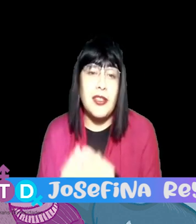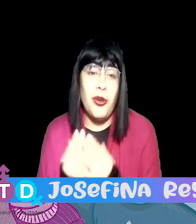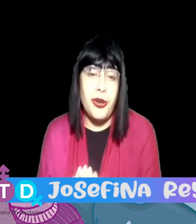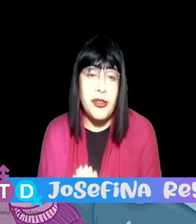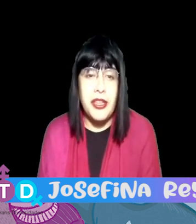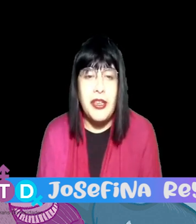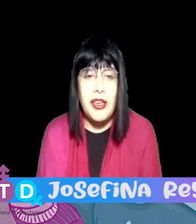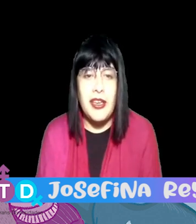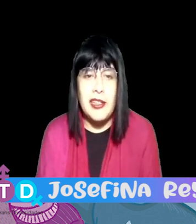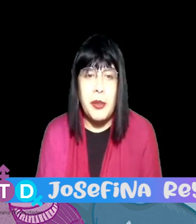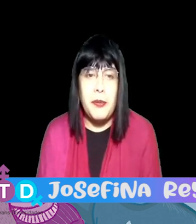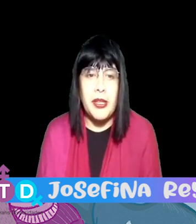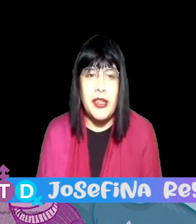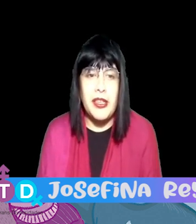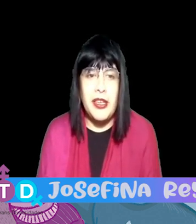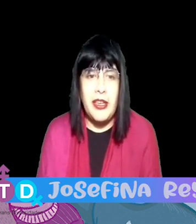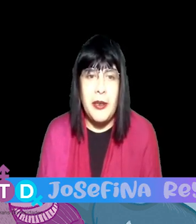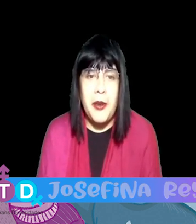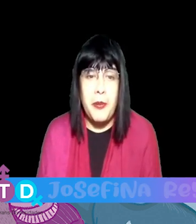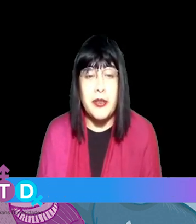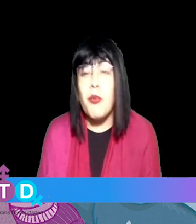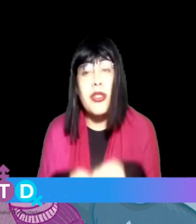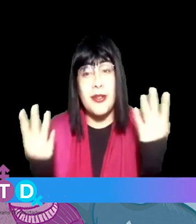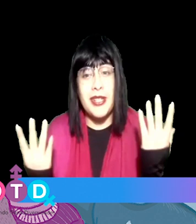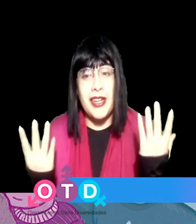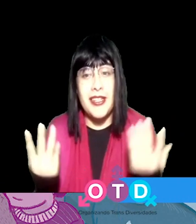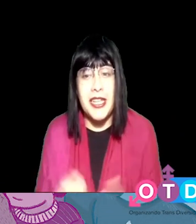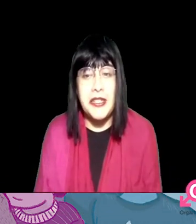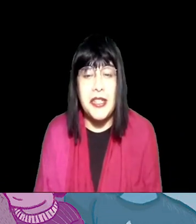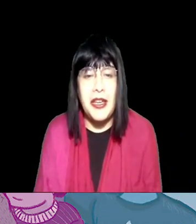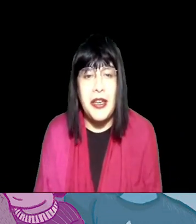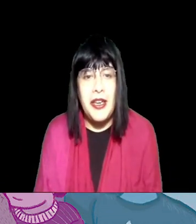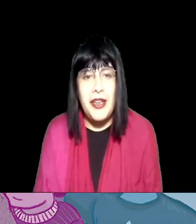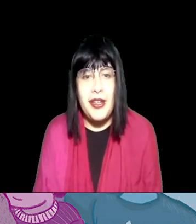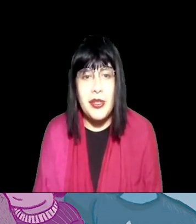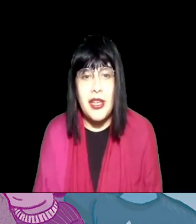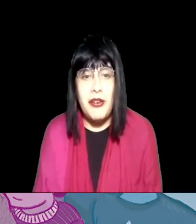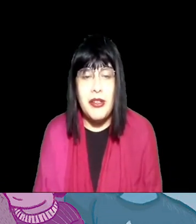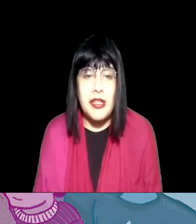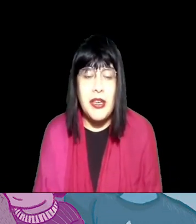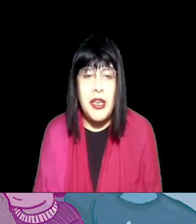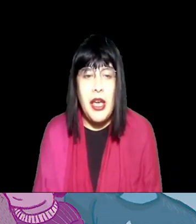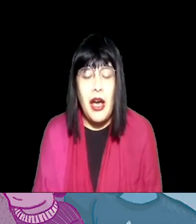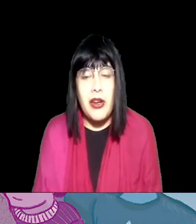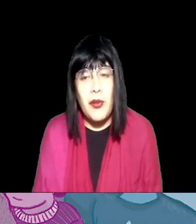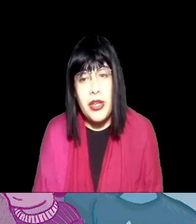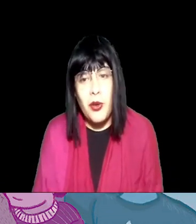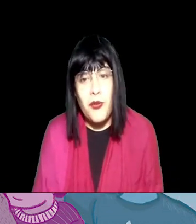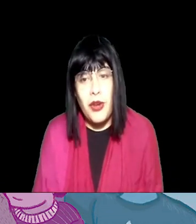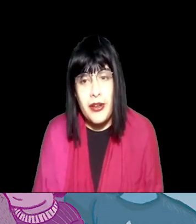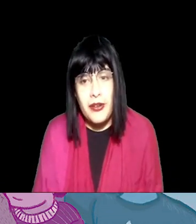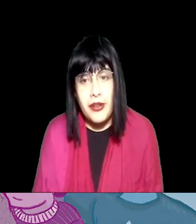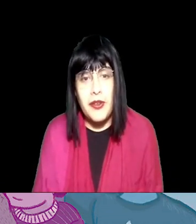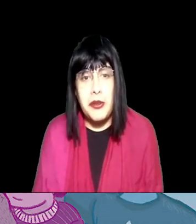qué está haciendo hoy OTD, que es súper importante, porque son muchas cosas las que se hacen y quizás no se saben. Así que ahora vamos a